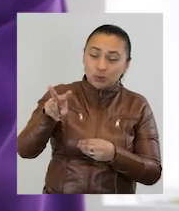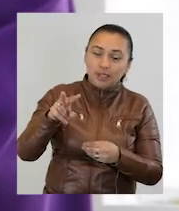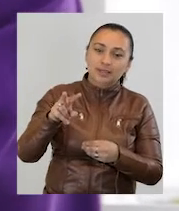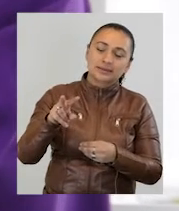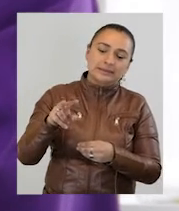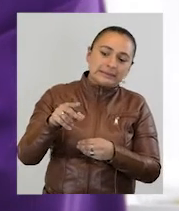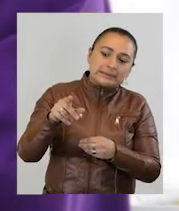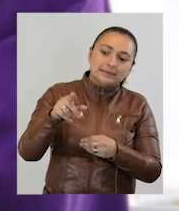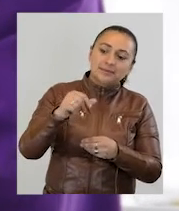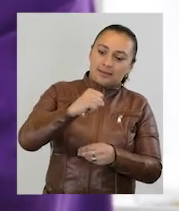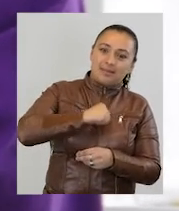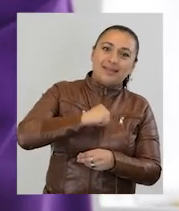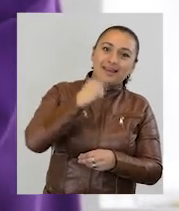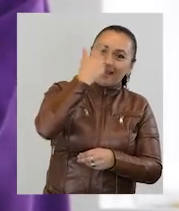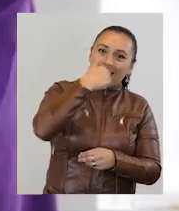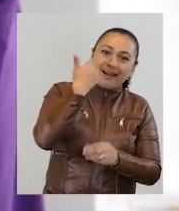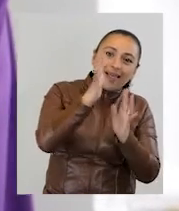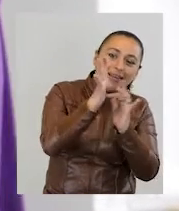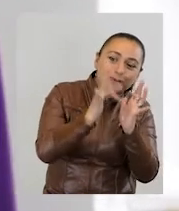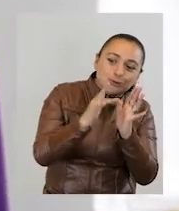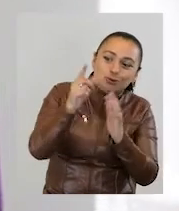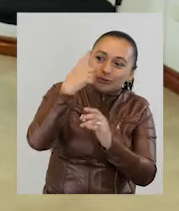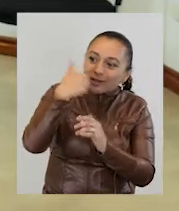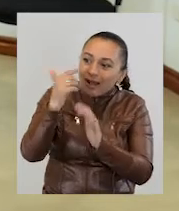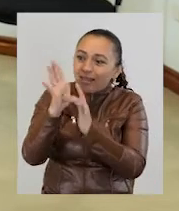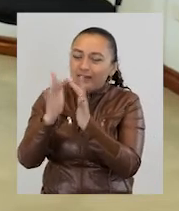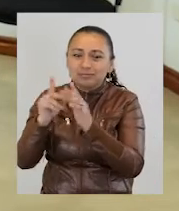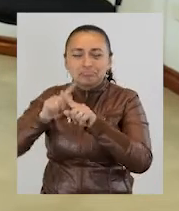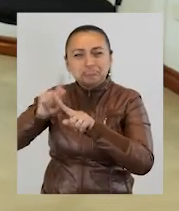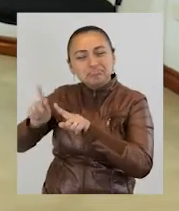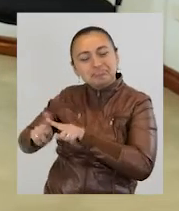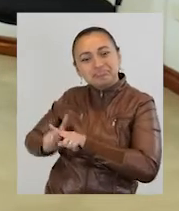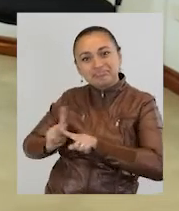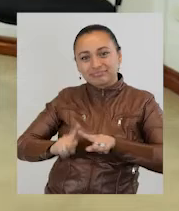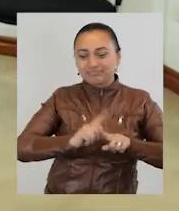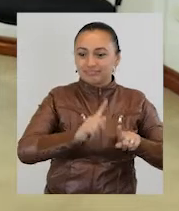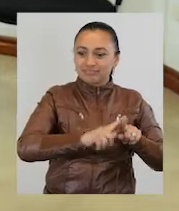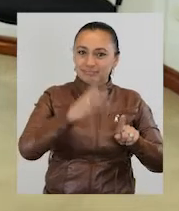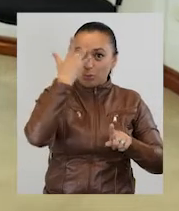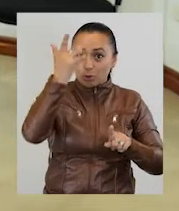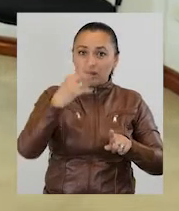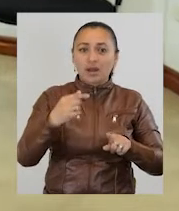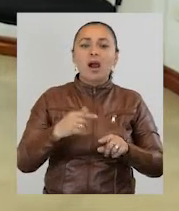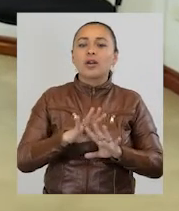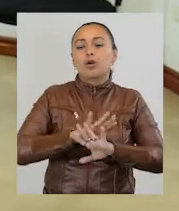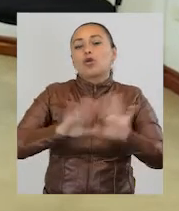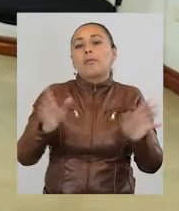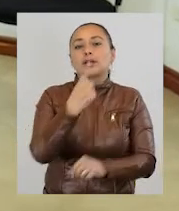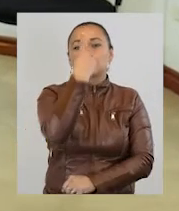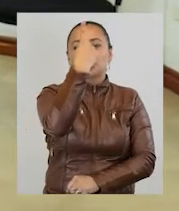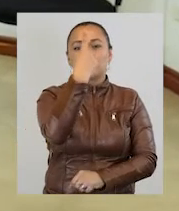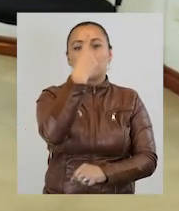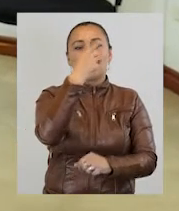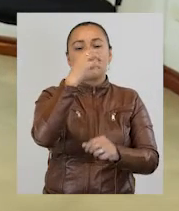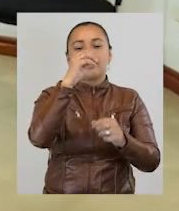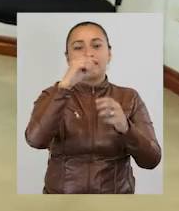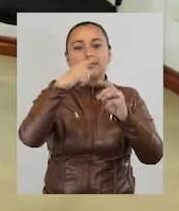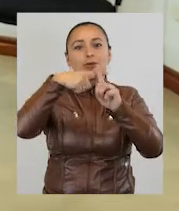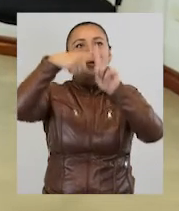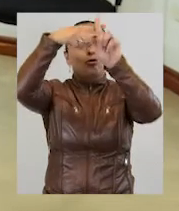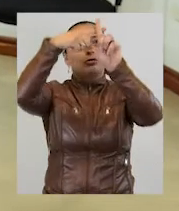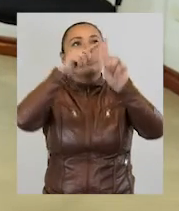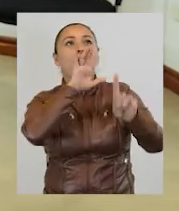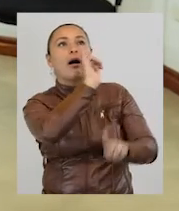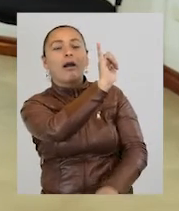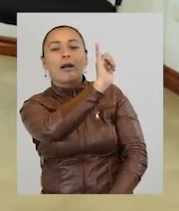Hay tantos rostros de Jesús que nosotros descubrimos porque preferimos verlos en una imagen